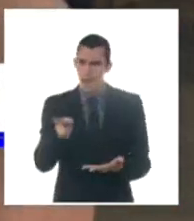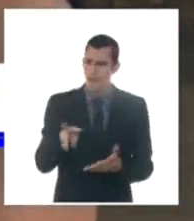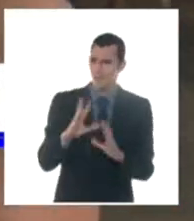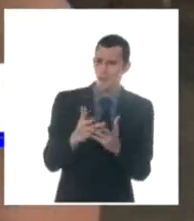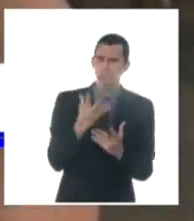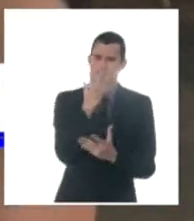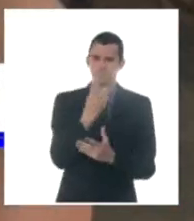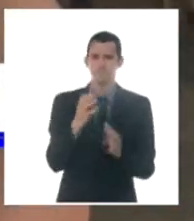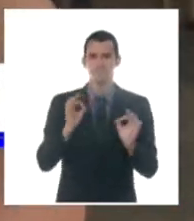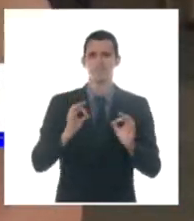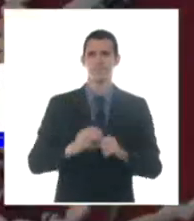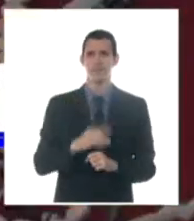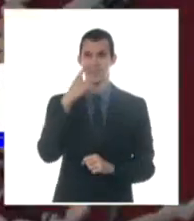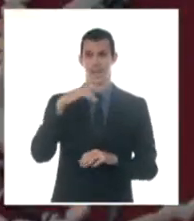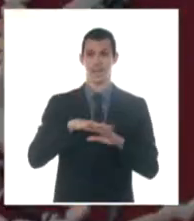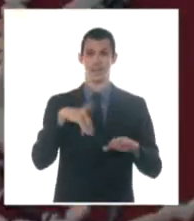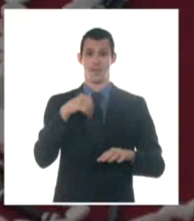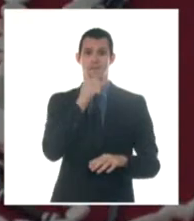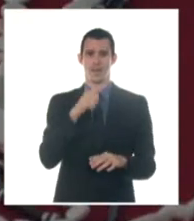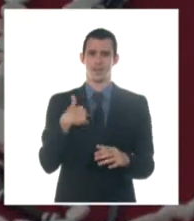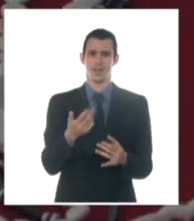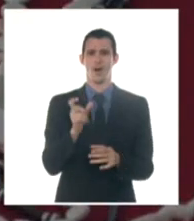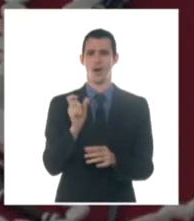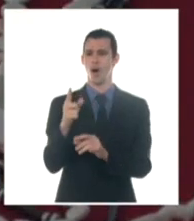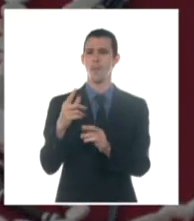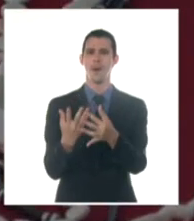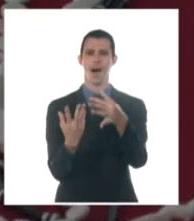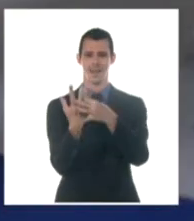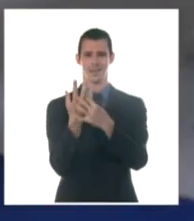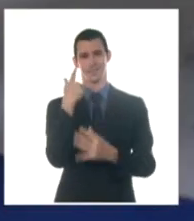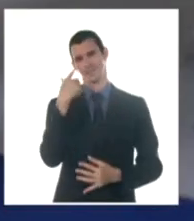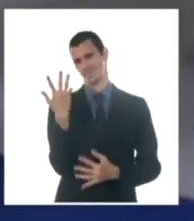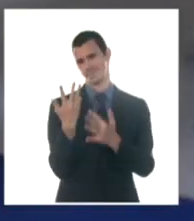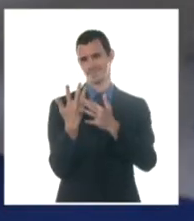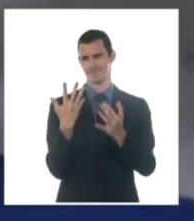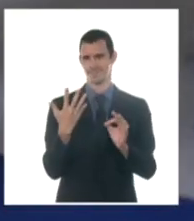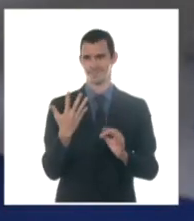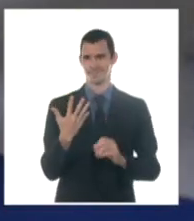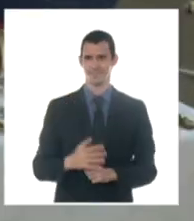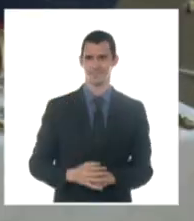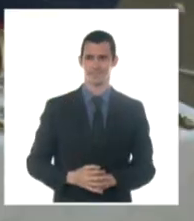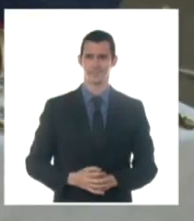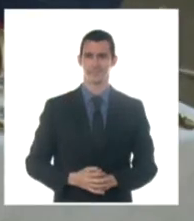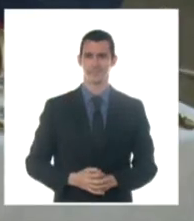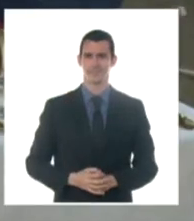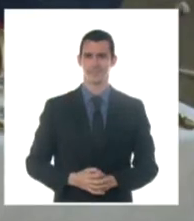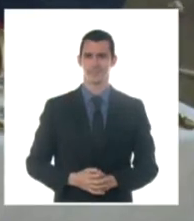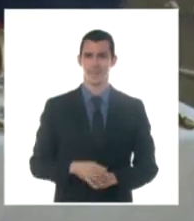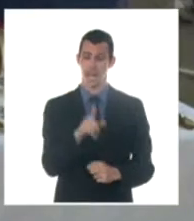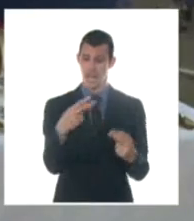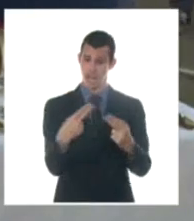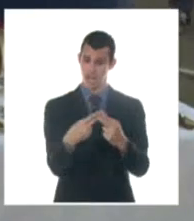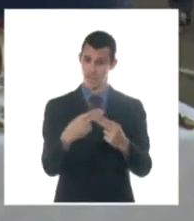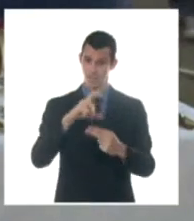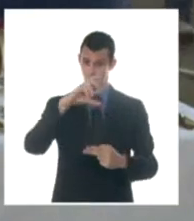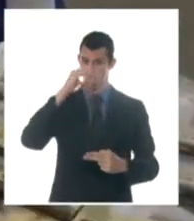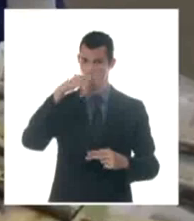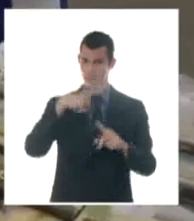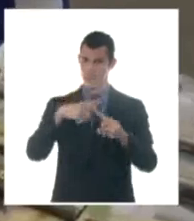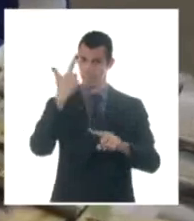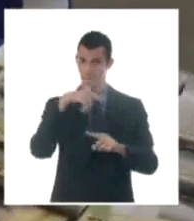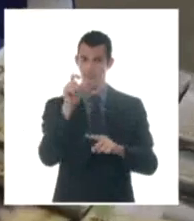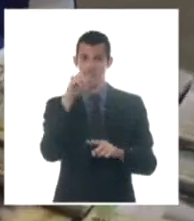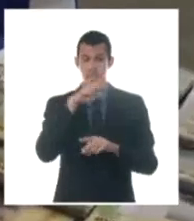mira, ya llevo puesto mi anillo. COAXA 2023 concluye el venidero 9 de abril. Ya es una certeza